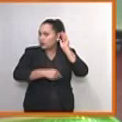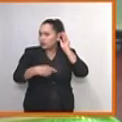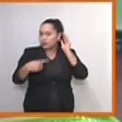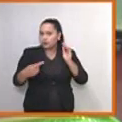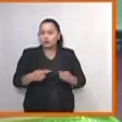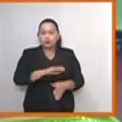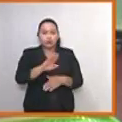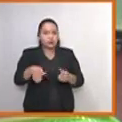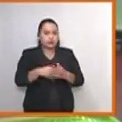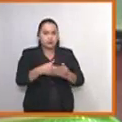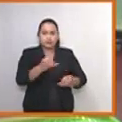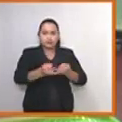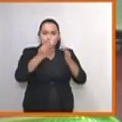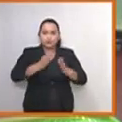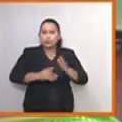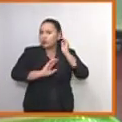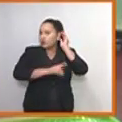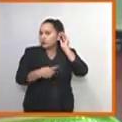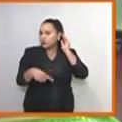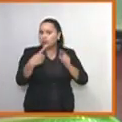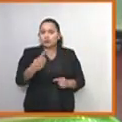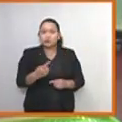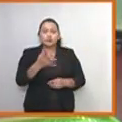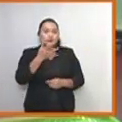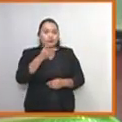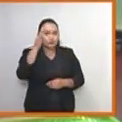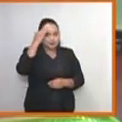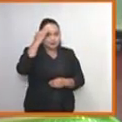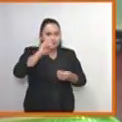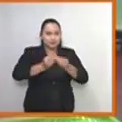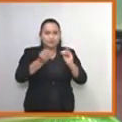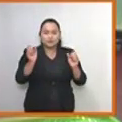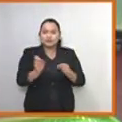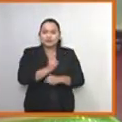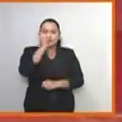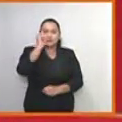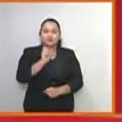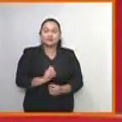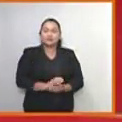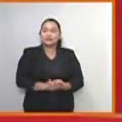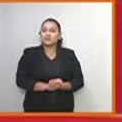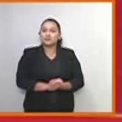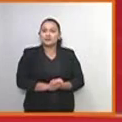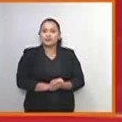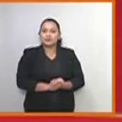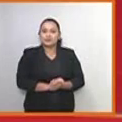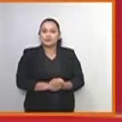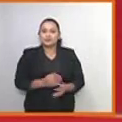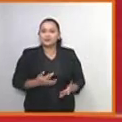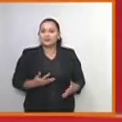para todos nuestros jugadores de más uno, les deseo mucha suerte. Conoceremos el número afortunado.